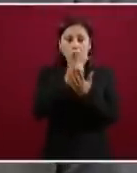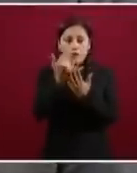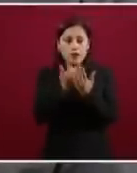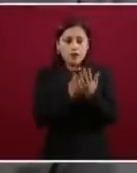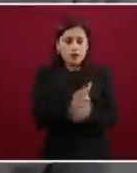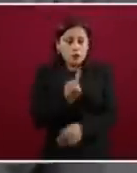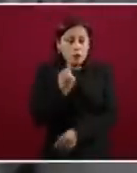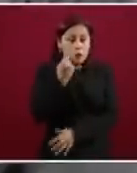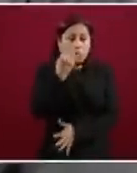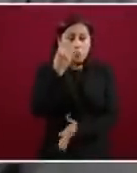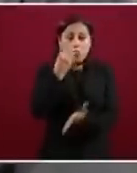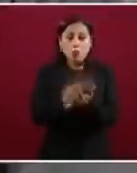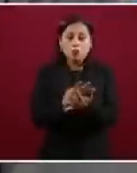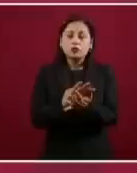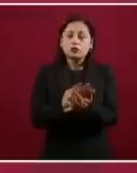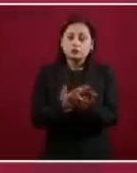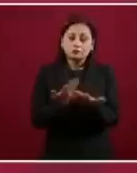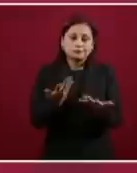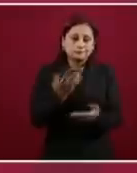Les dejo de tarea